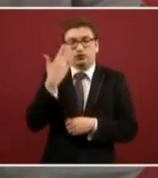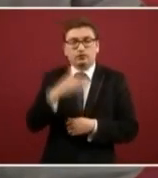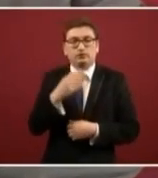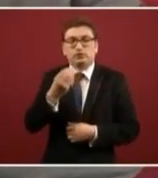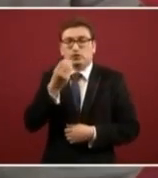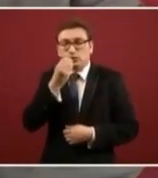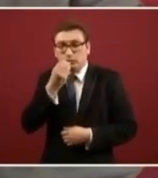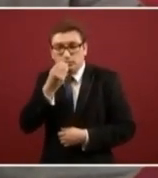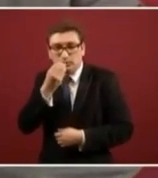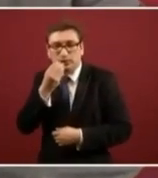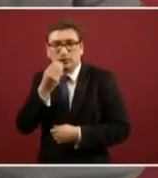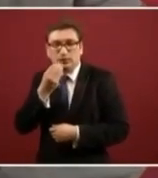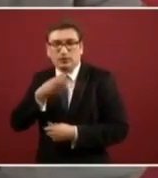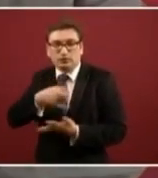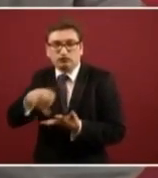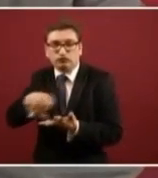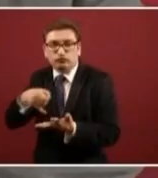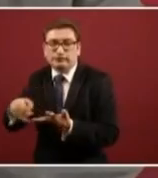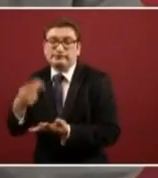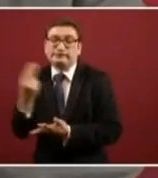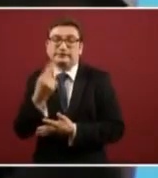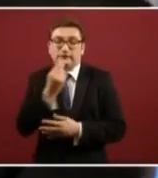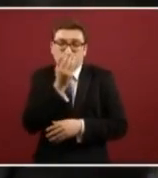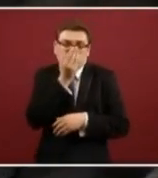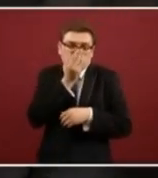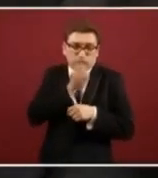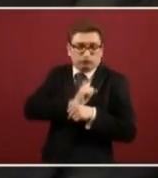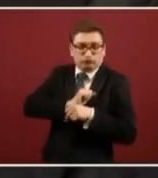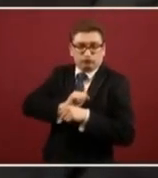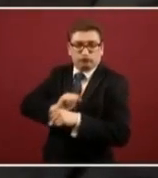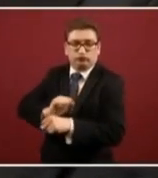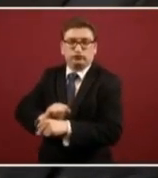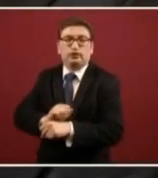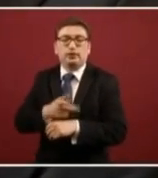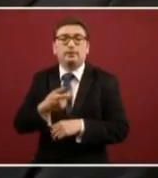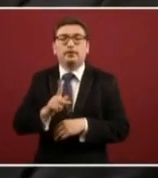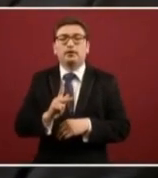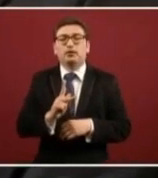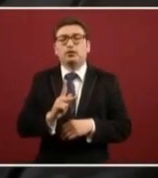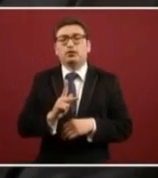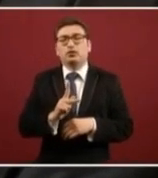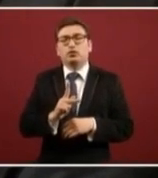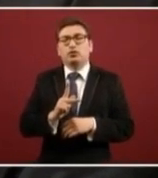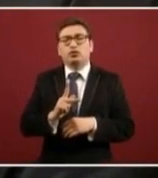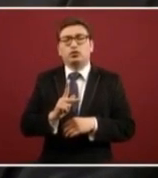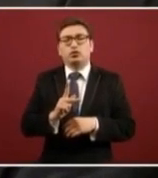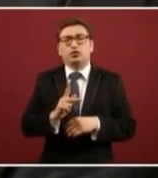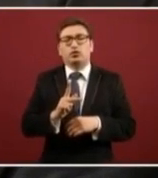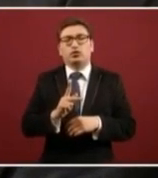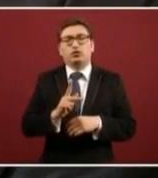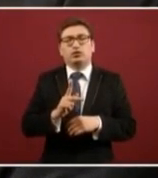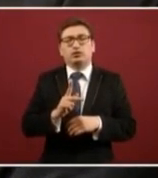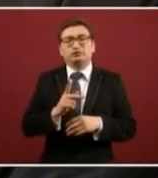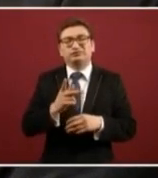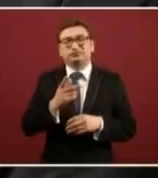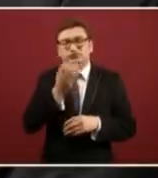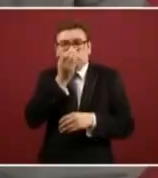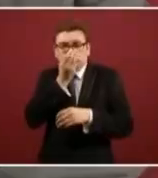alimentos necesitamos los fertilizantes, desde luego. Fertilizantes que no afecten el suelo,